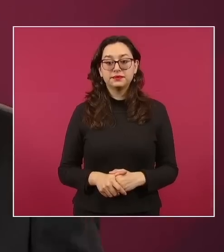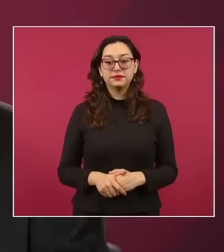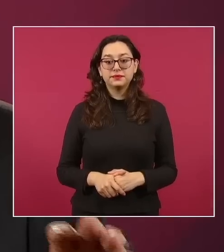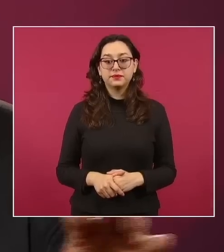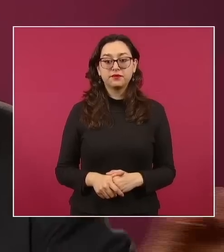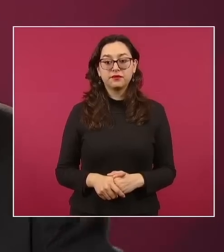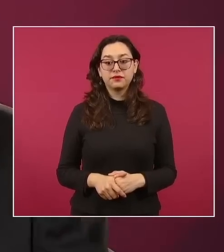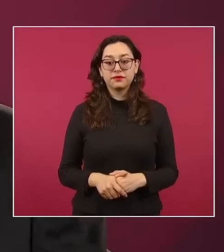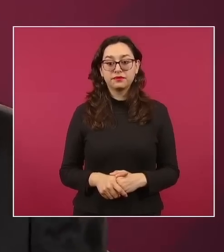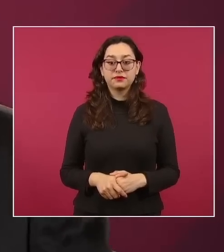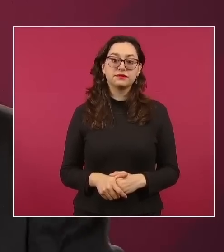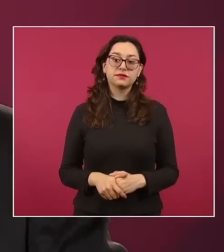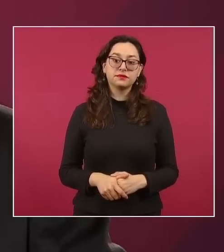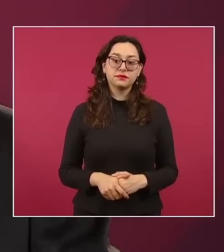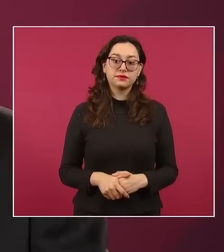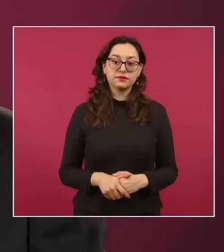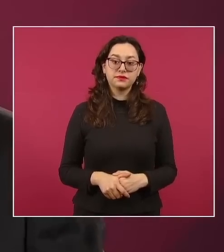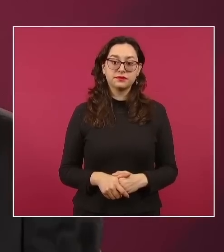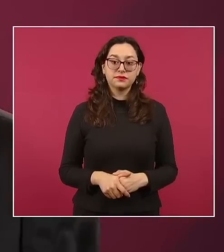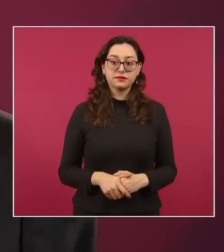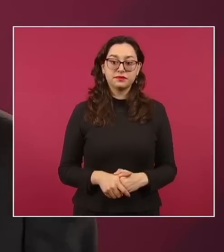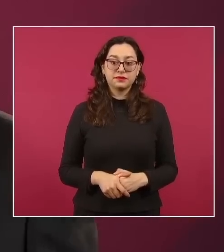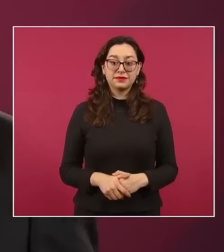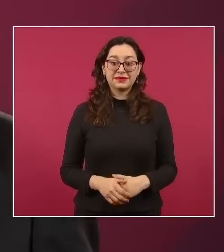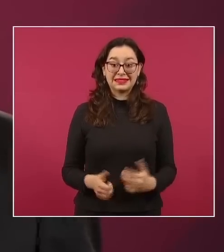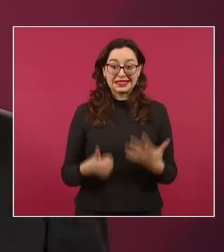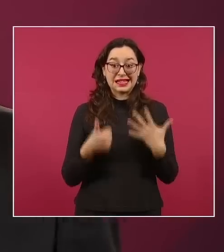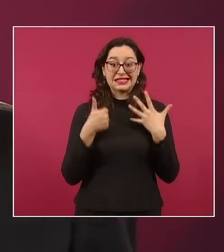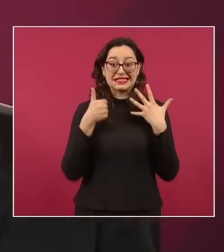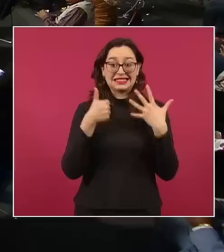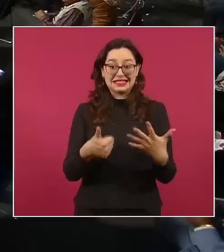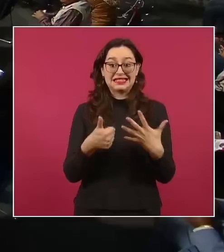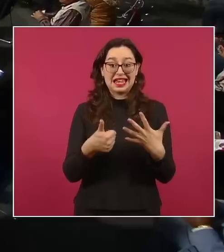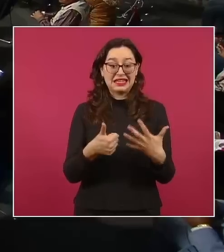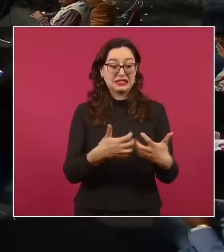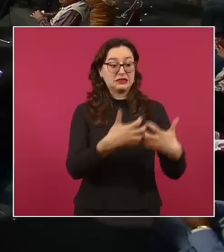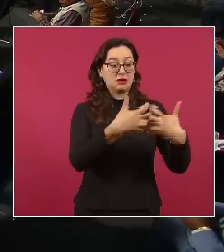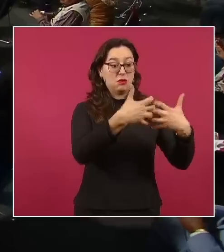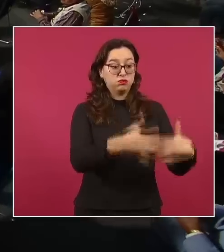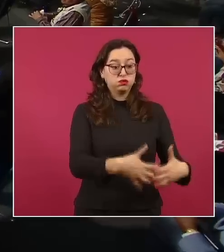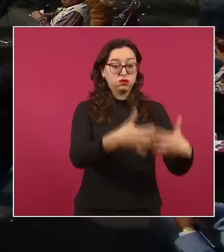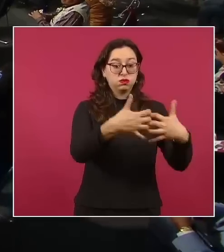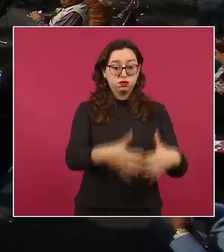Nos dejaron las 6 refinerías que